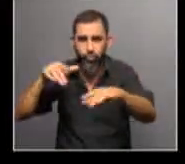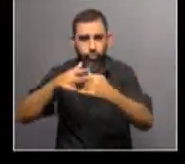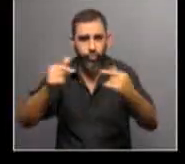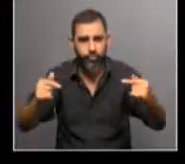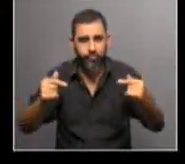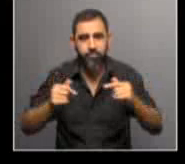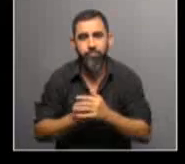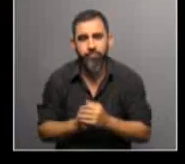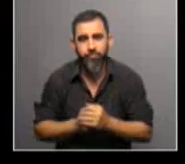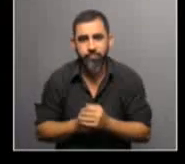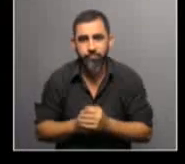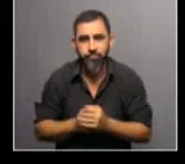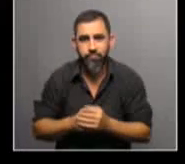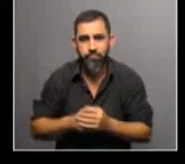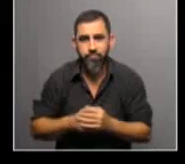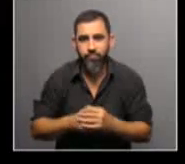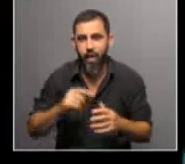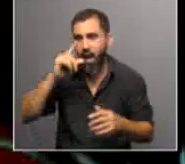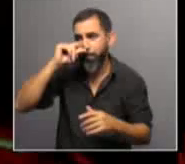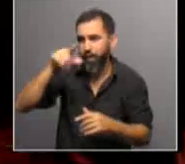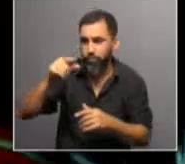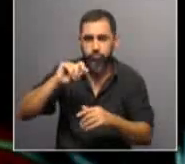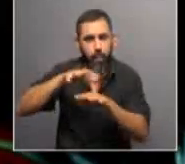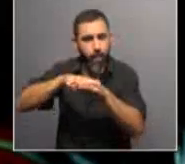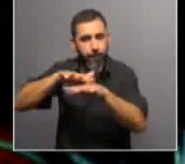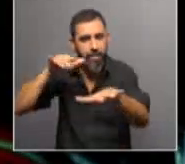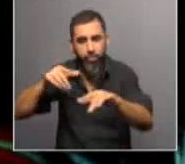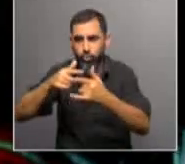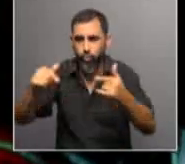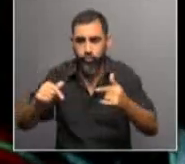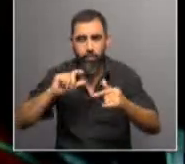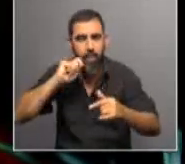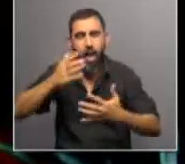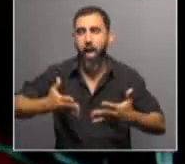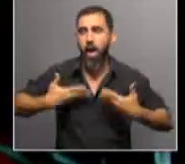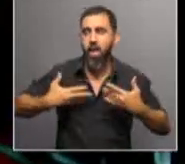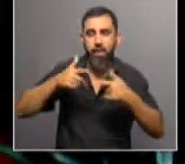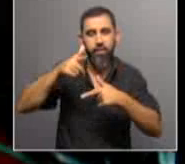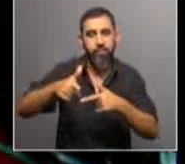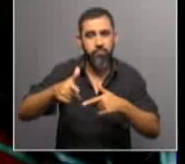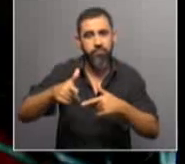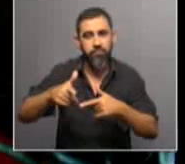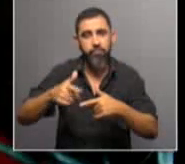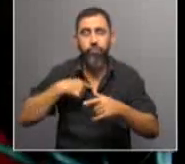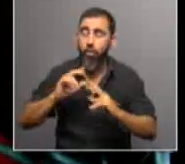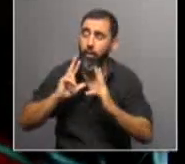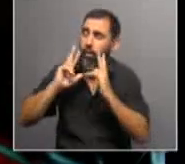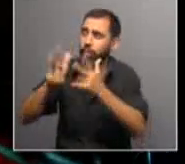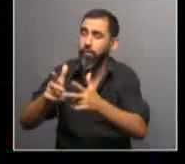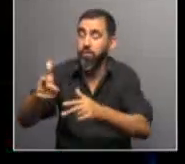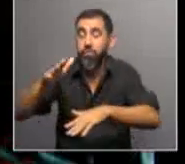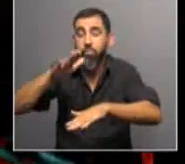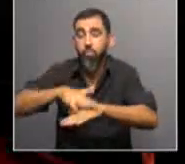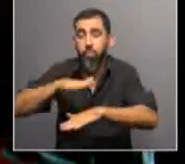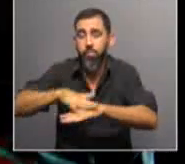El amarillo es bueno. Sí, amarillo, ¿entendés? Para más brillo y todo ese, más alegría. Y ahí yo le dije, desde ese